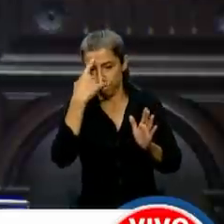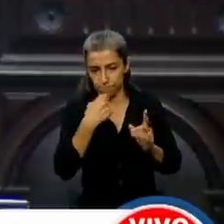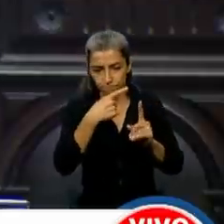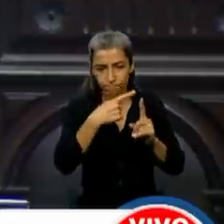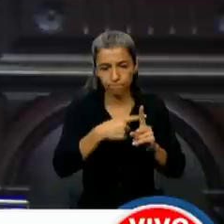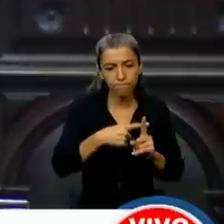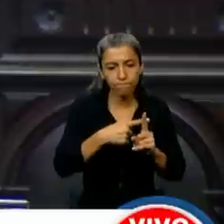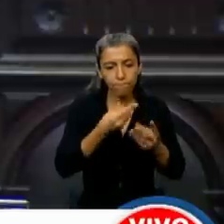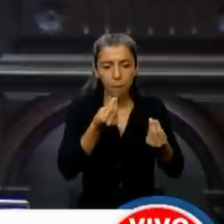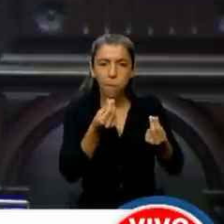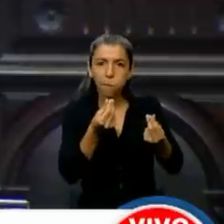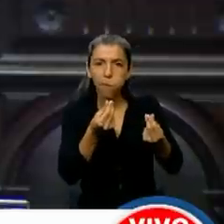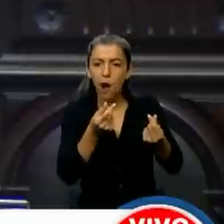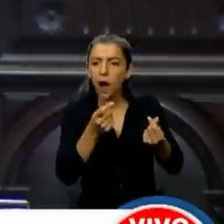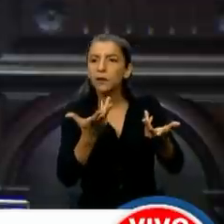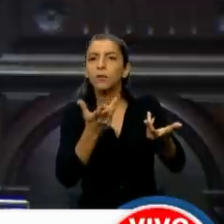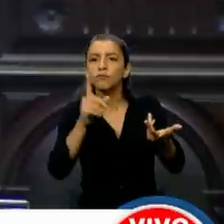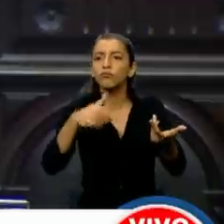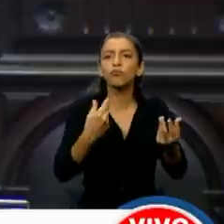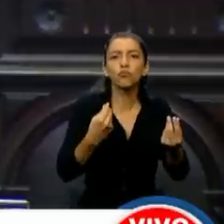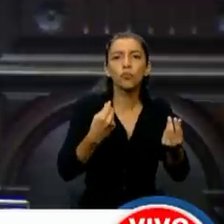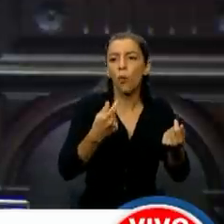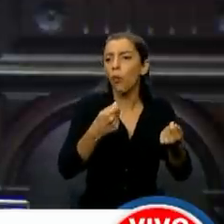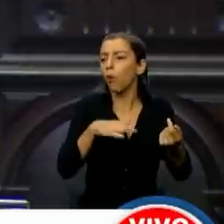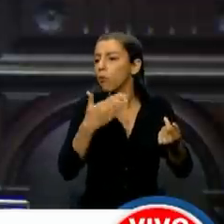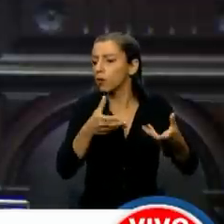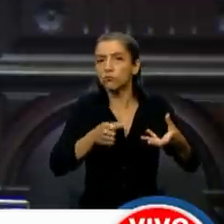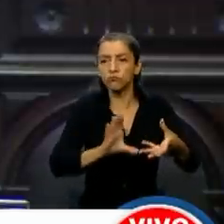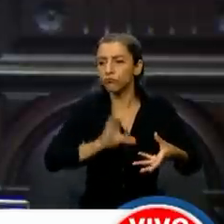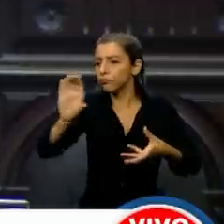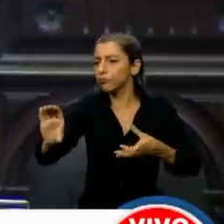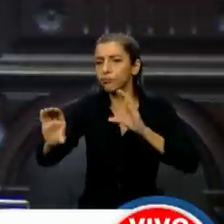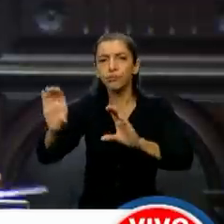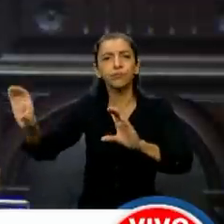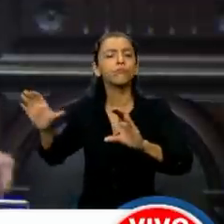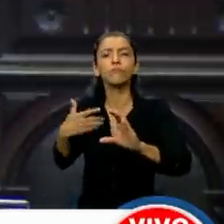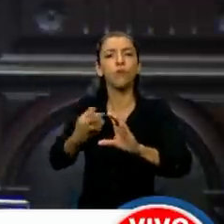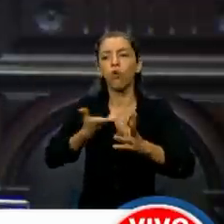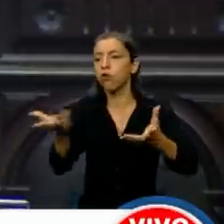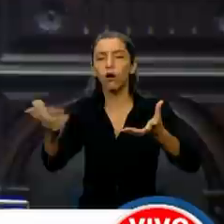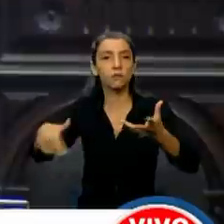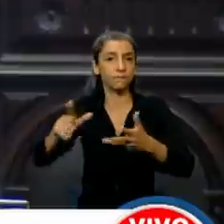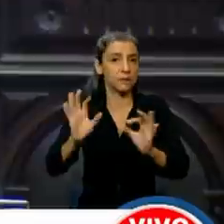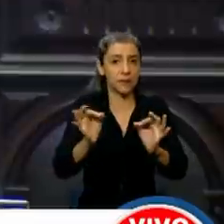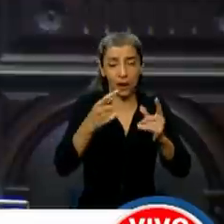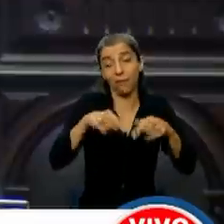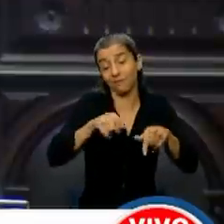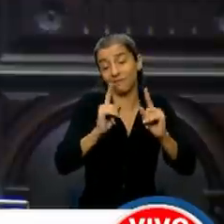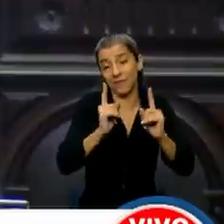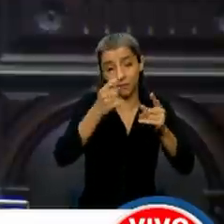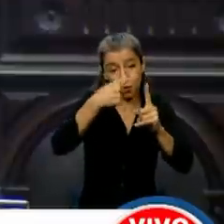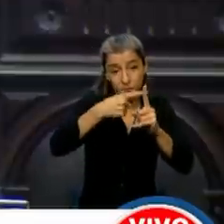los recursos y adónde van a ir los recursos que se necesitan para el funcionamiento y acá en este presupuesto